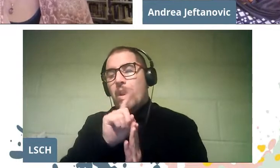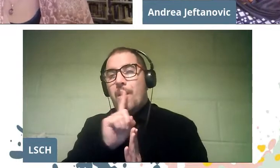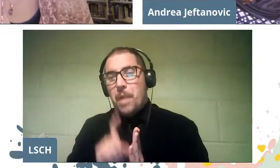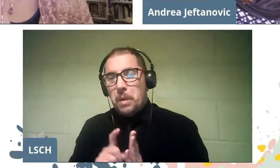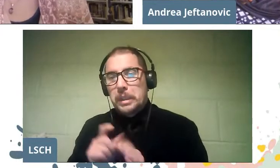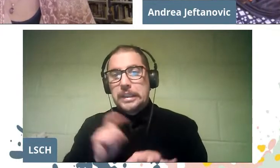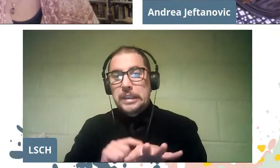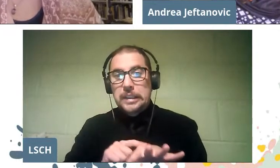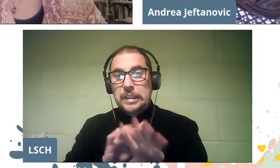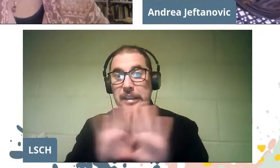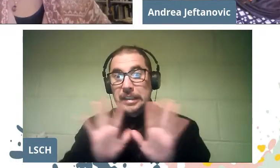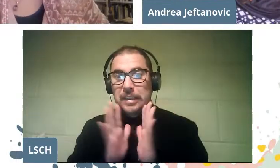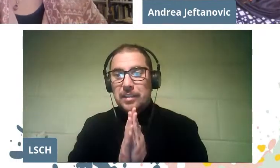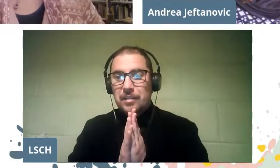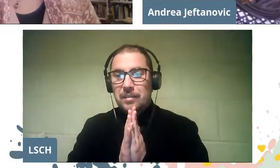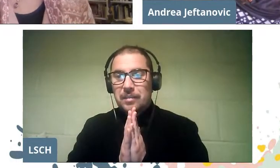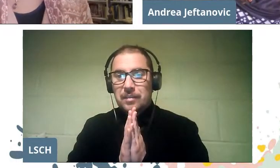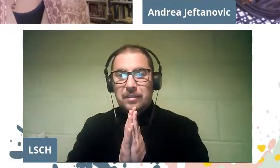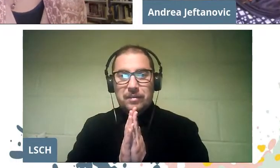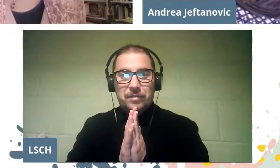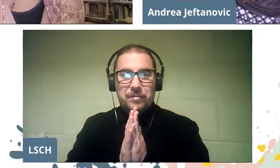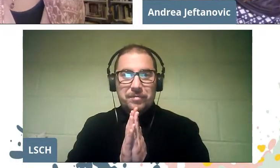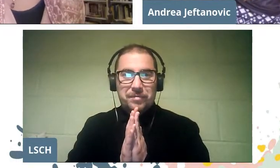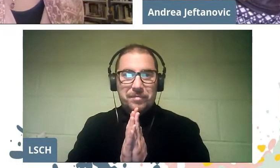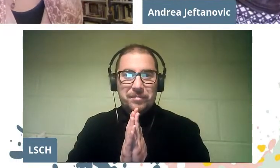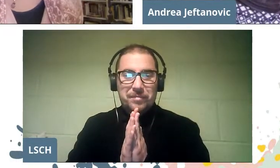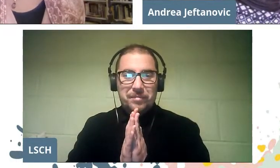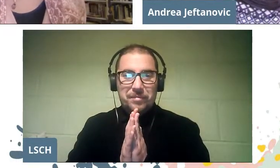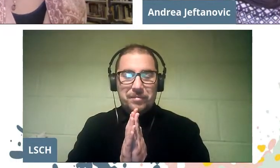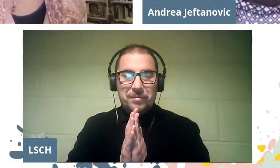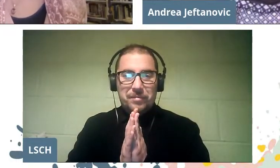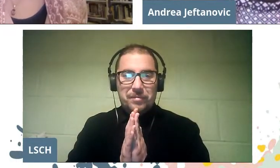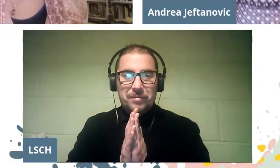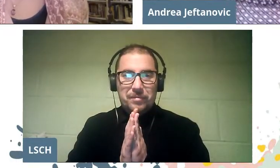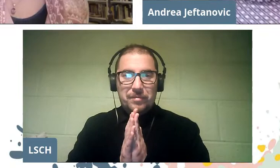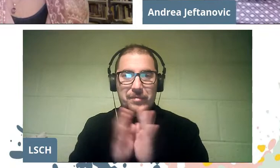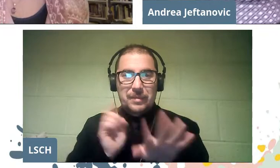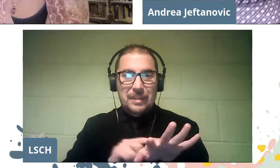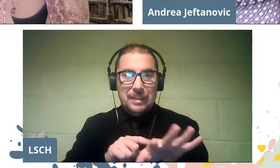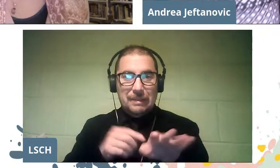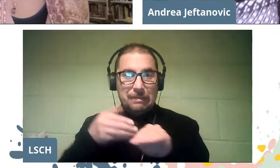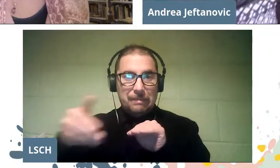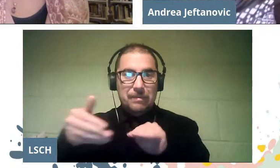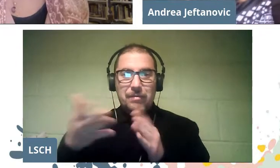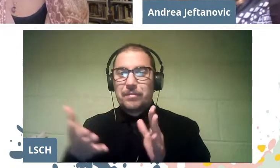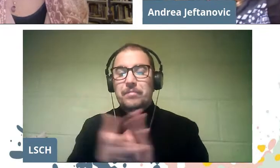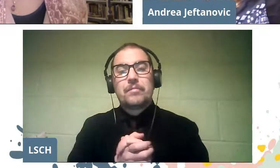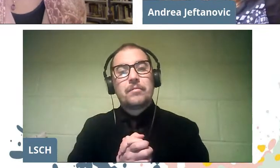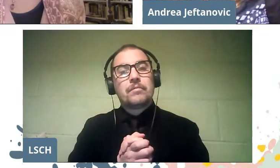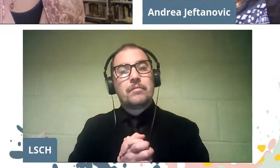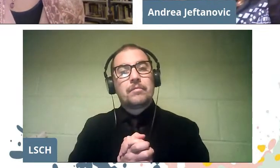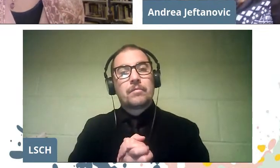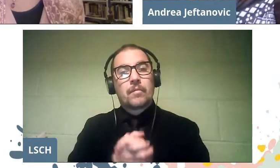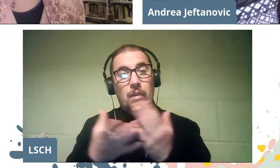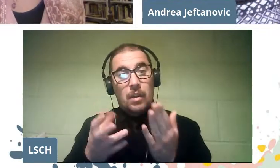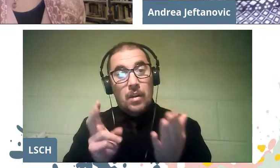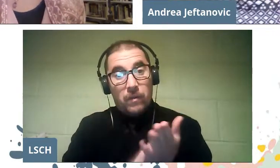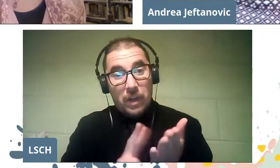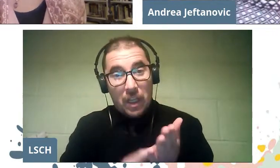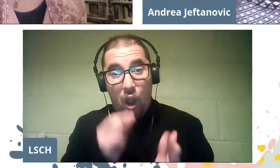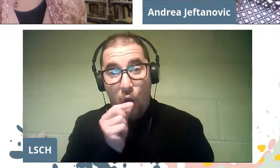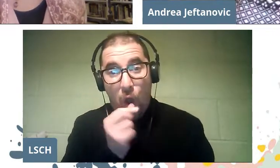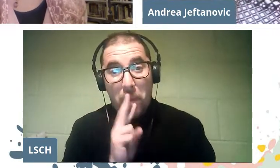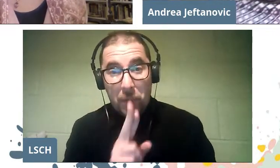estamos muy lejos ya de nuestro... tiempo. Perfecto. Voy a tratar de ser bien breve,